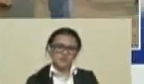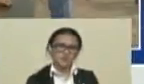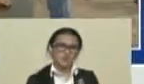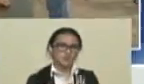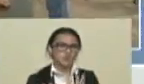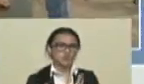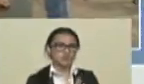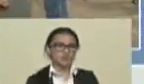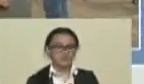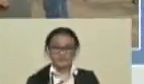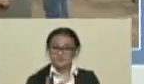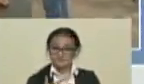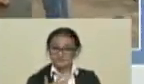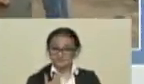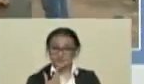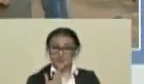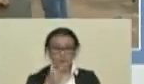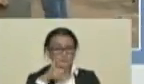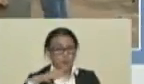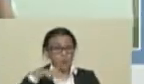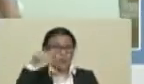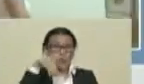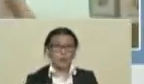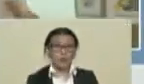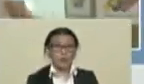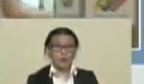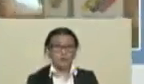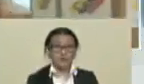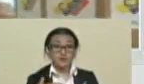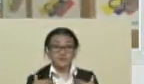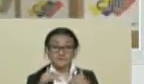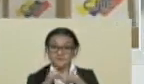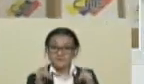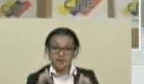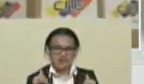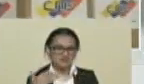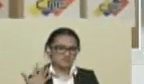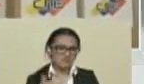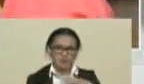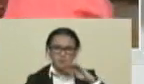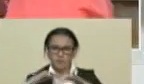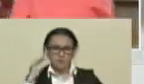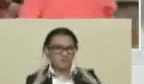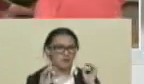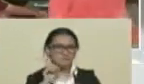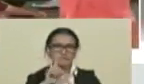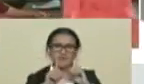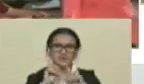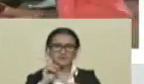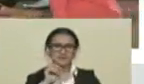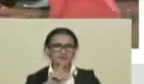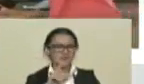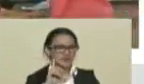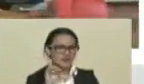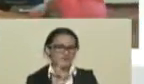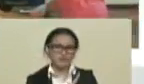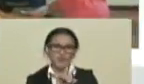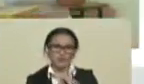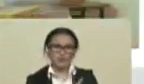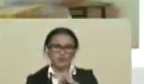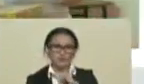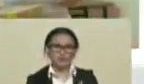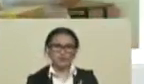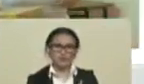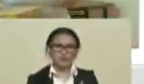como tú mismo lo decías, Liz, el pueblo vota con emoción. A pesar de todas las mentiras y las campañas que han tratado de